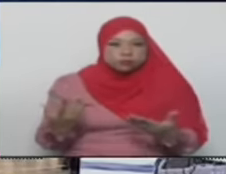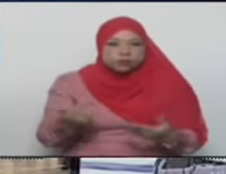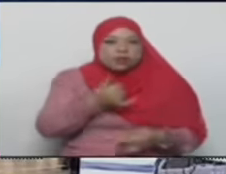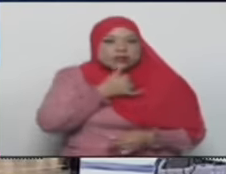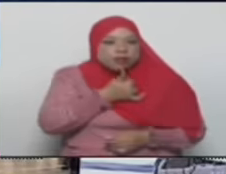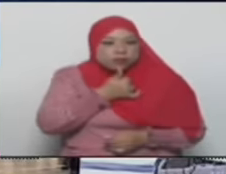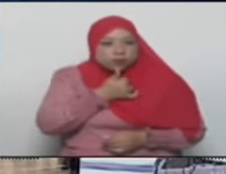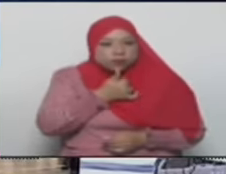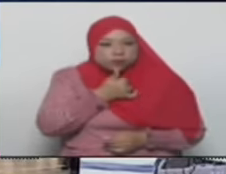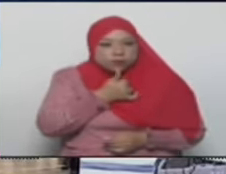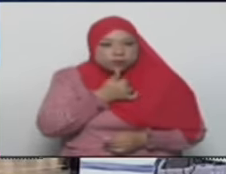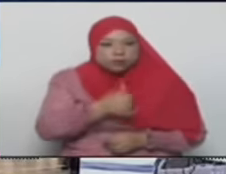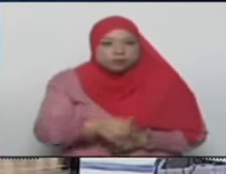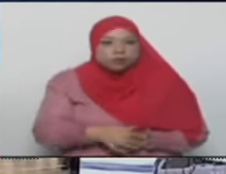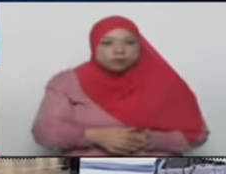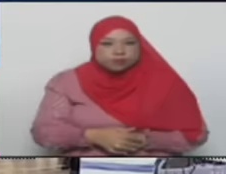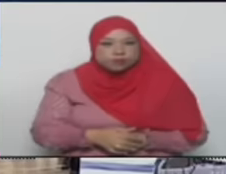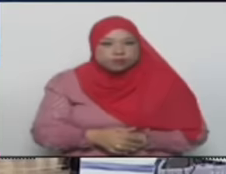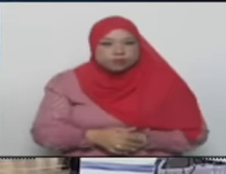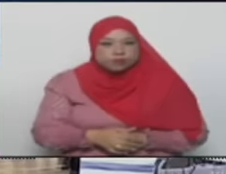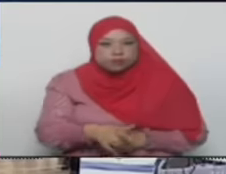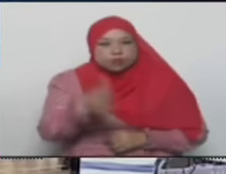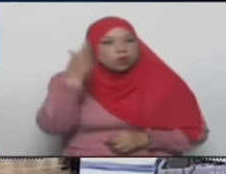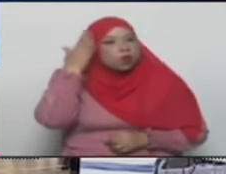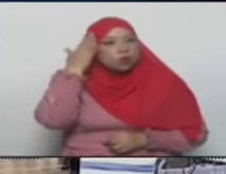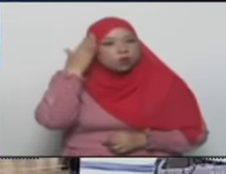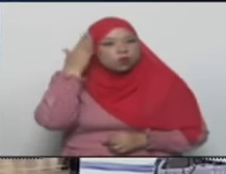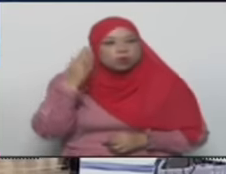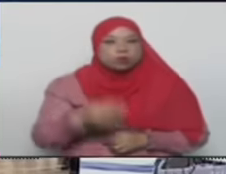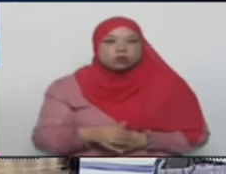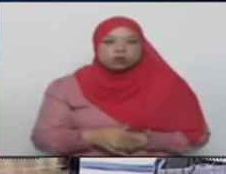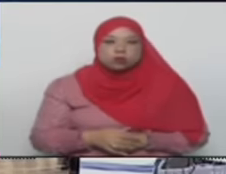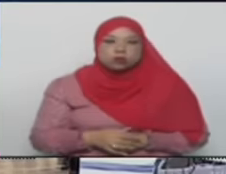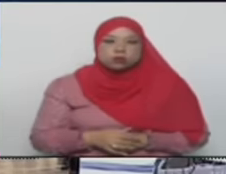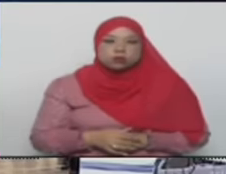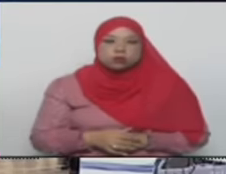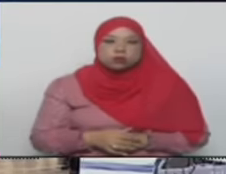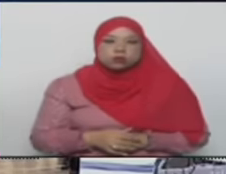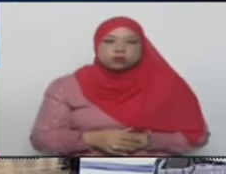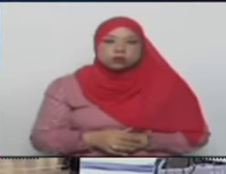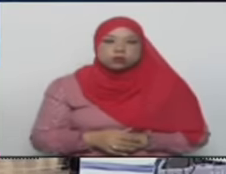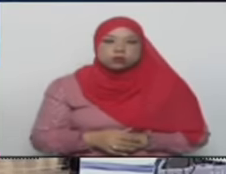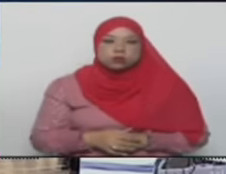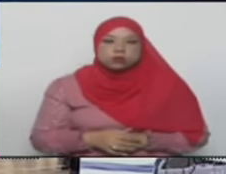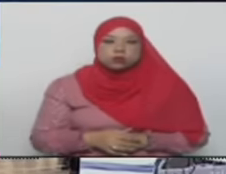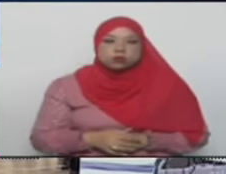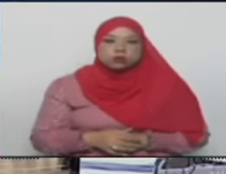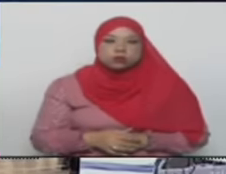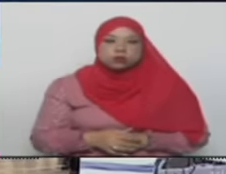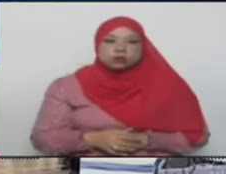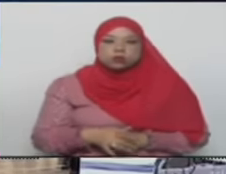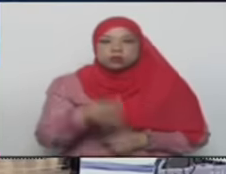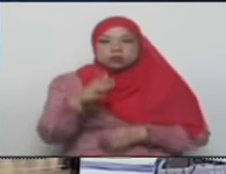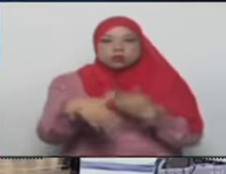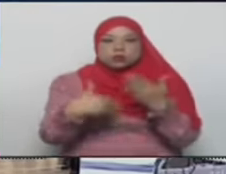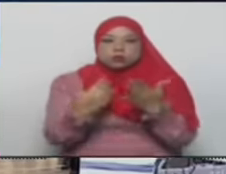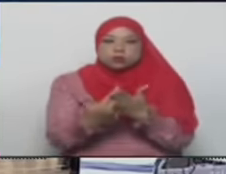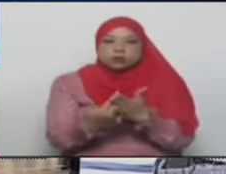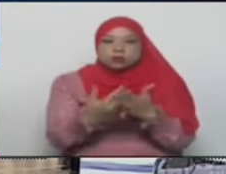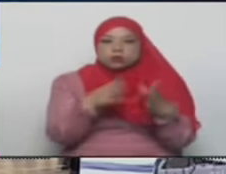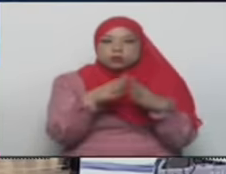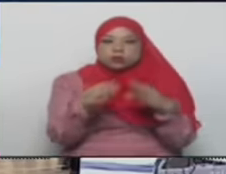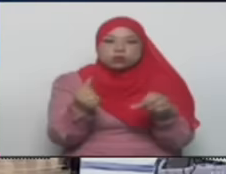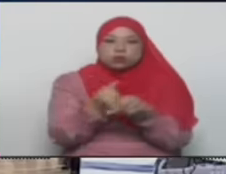¿Quién? No lo saben, ¿verdad? Yo tampoco lo sabía. Lo sé desde hace un año.